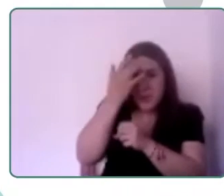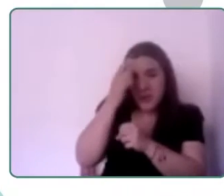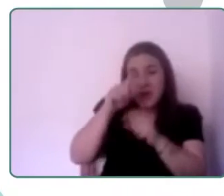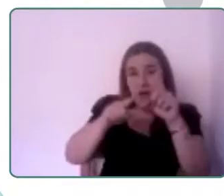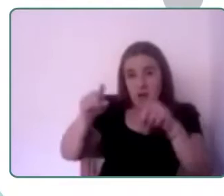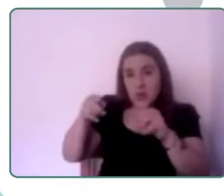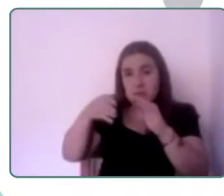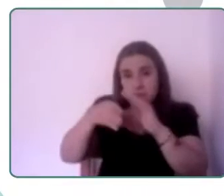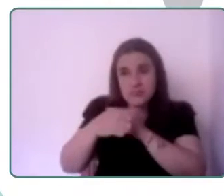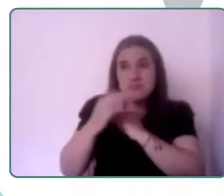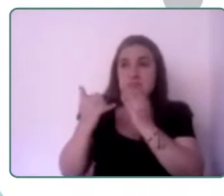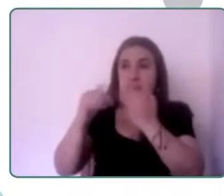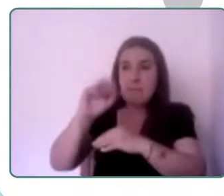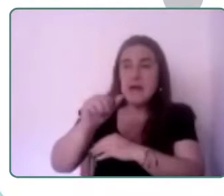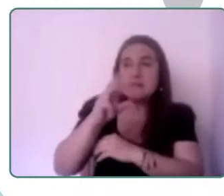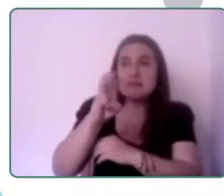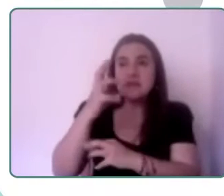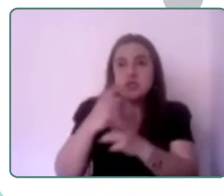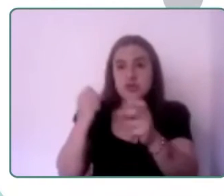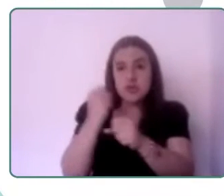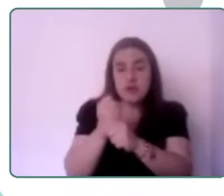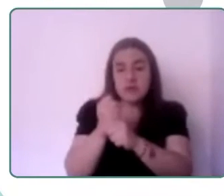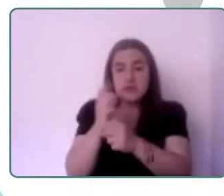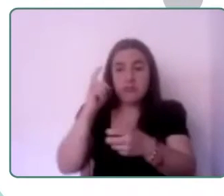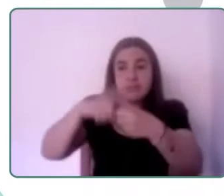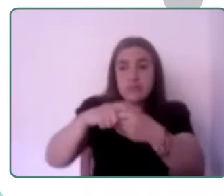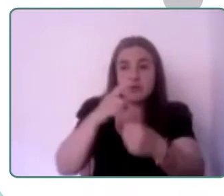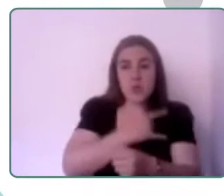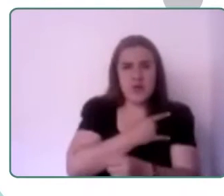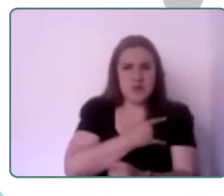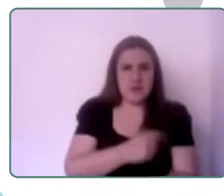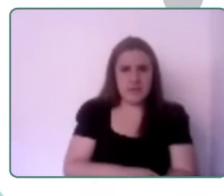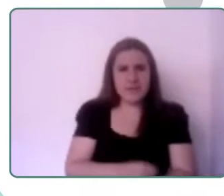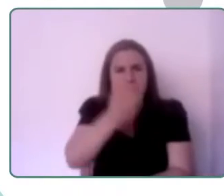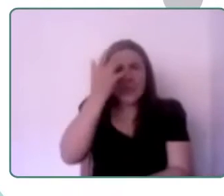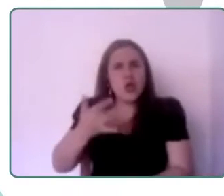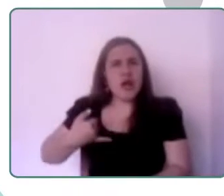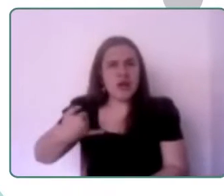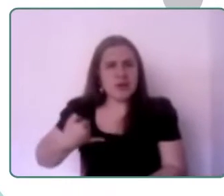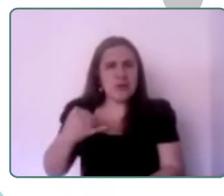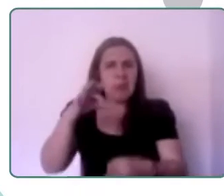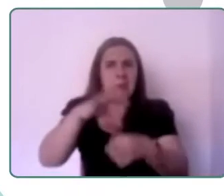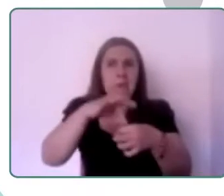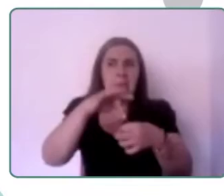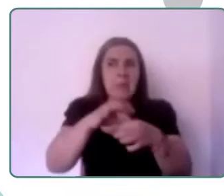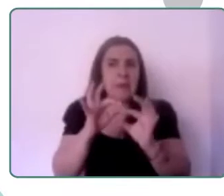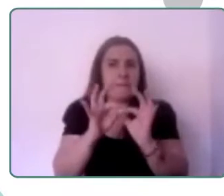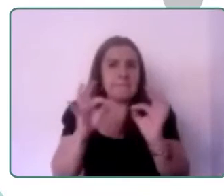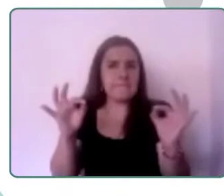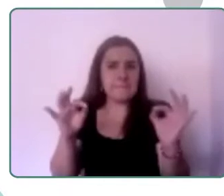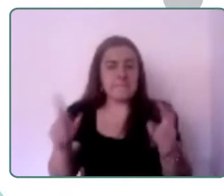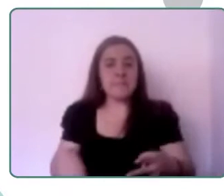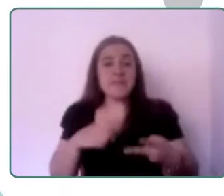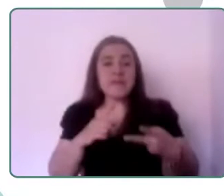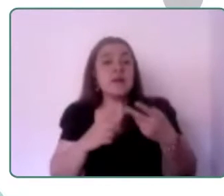a la universidad, el abstencionismo electoral que tenemos en nuestros jóvenes en Latinoamérica y esa desesperanza hacia un cambio